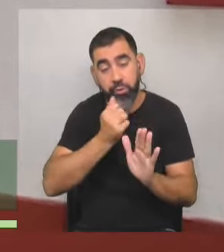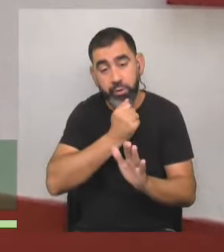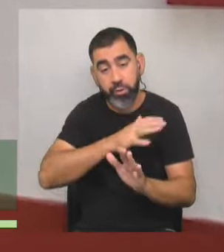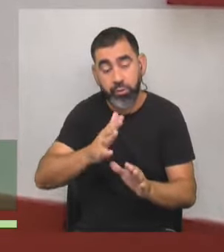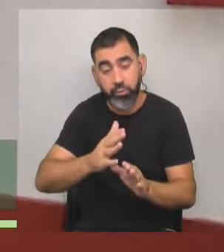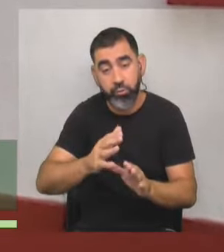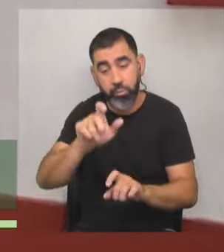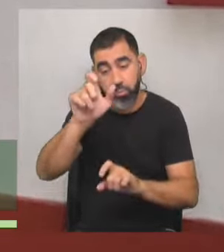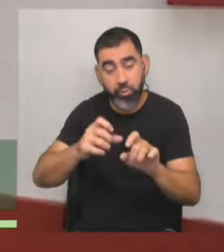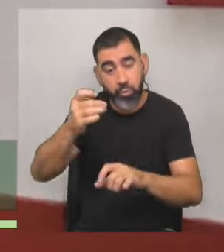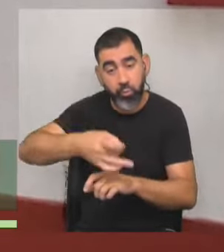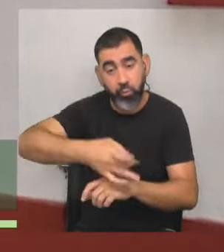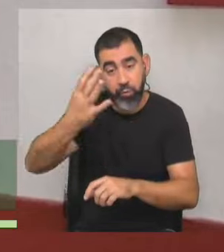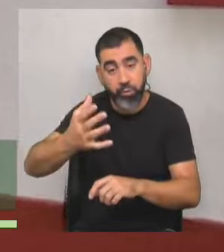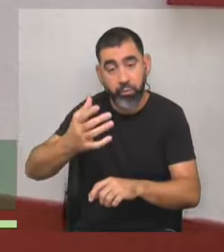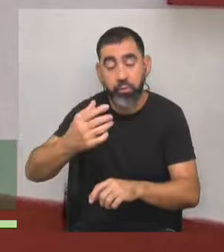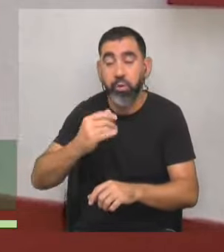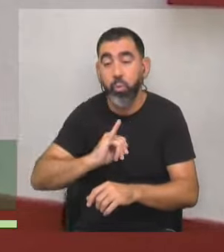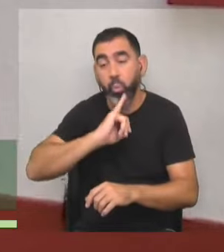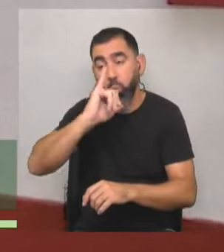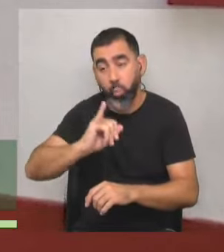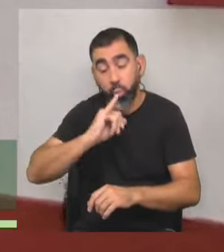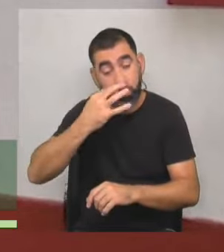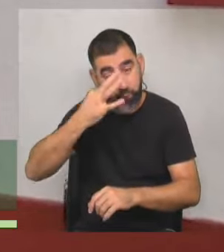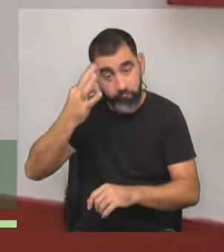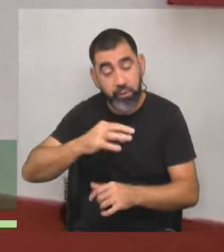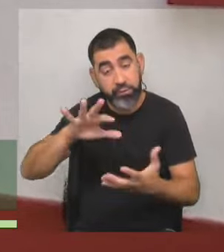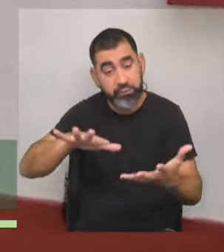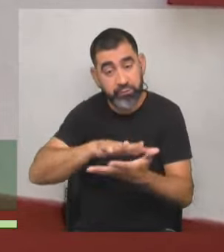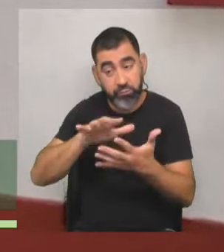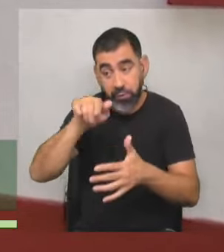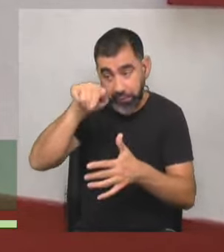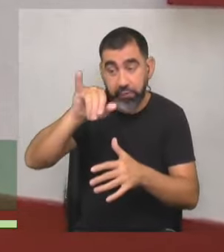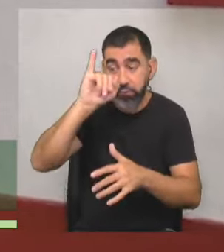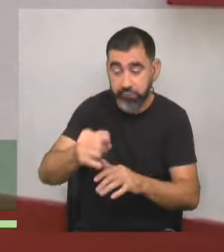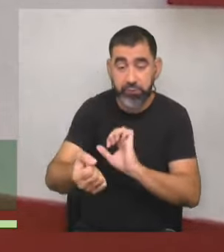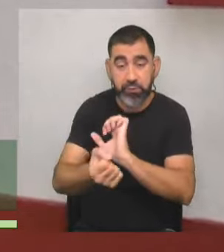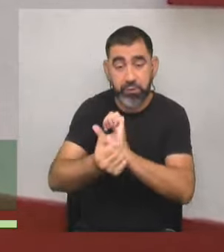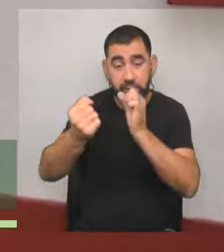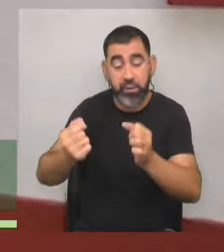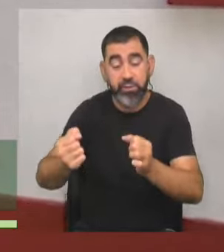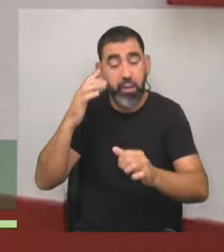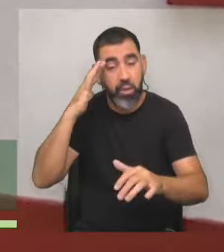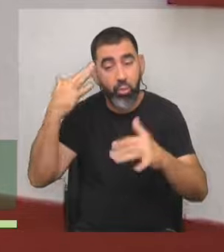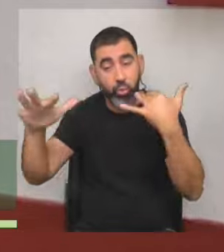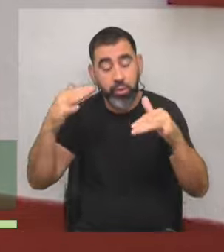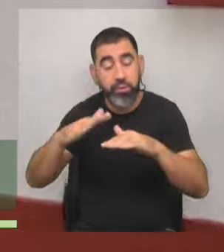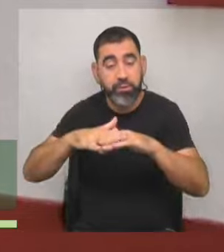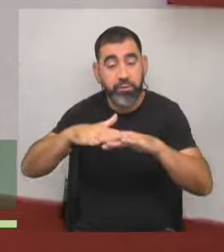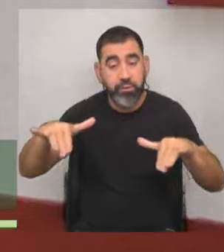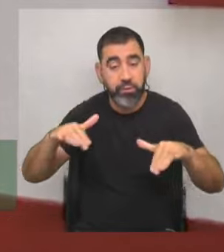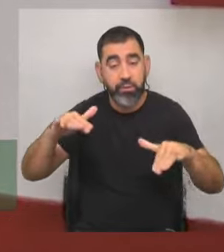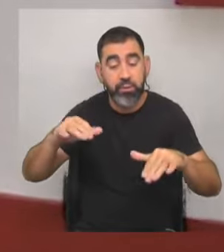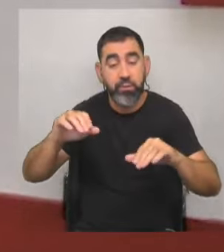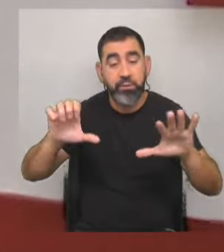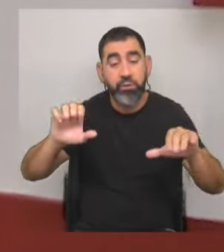de historiadores especializados que dan cuenta eh de una realidad innegable es que efectivamente Esto fue una cárcel de niños y adolescentes en desde